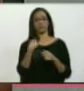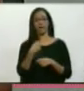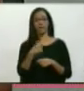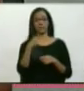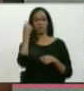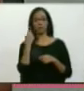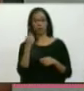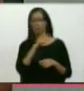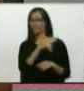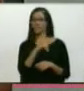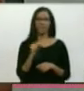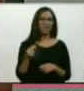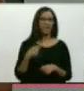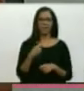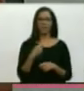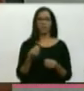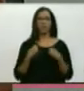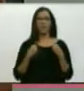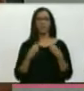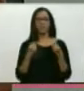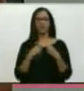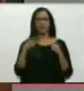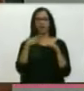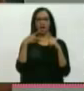en el callejón de los hoteles.